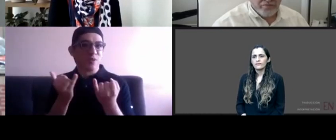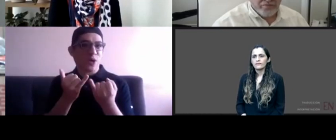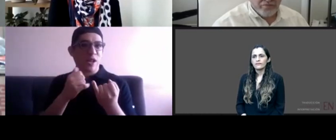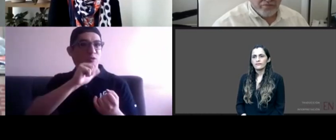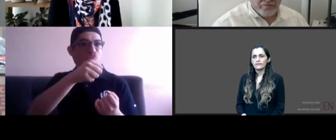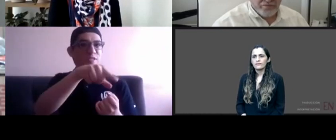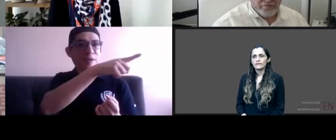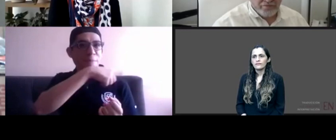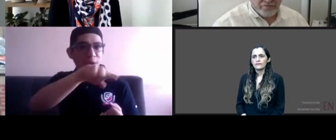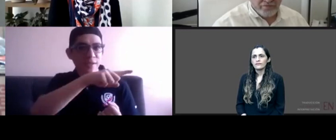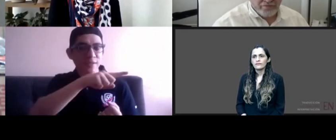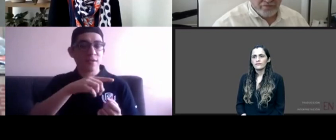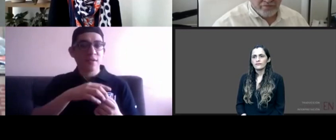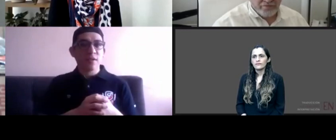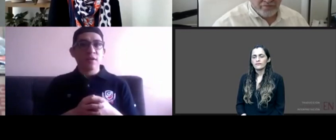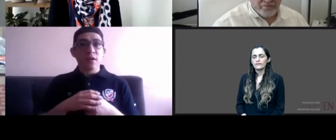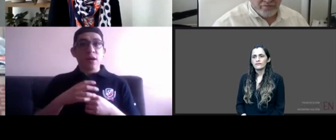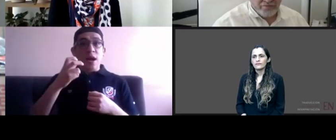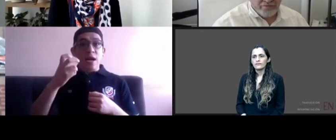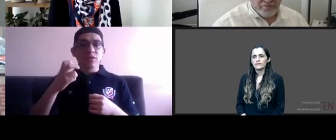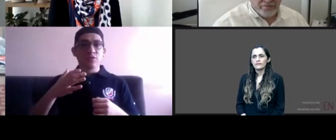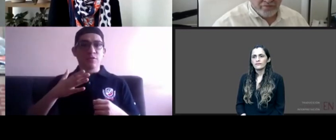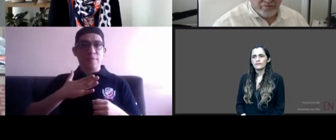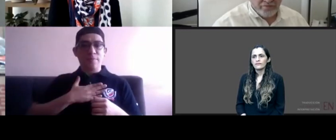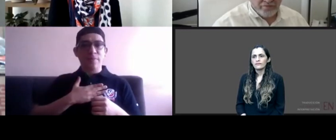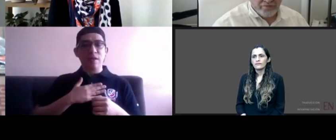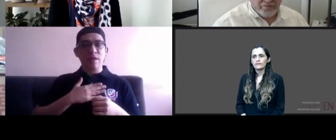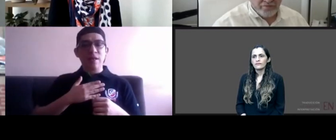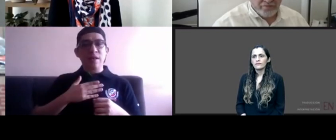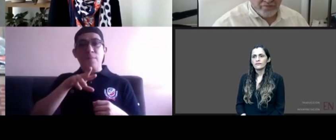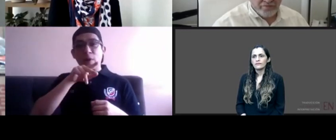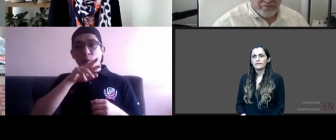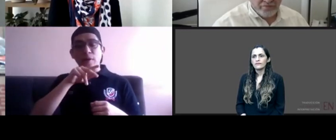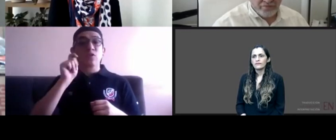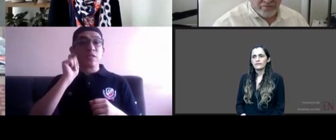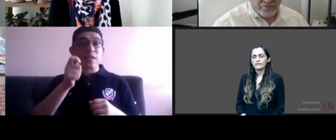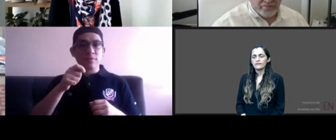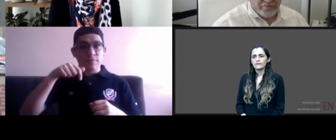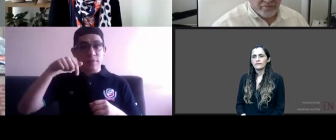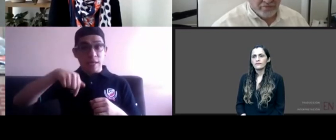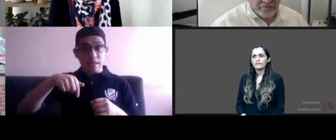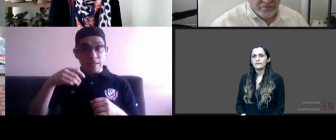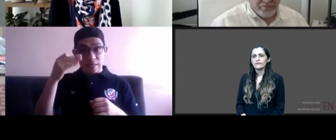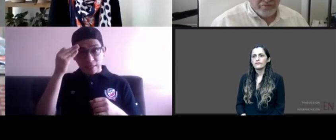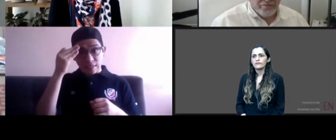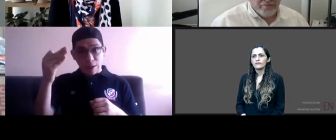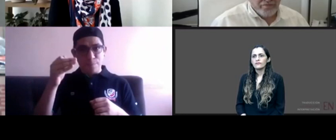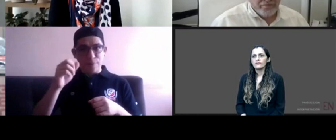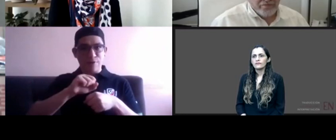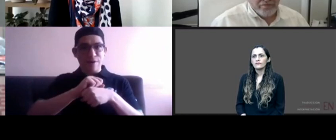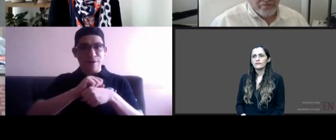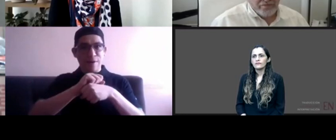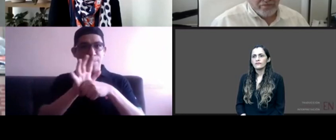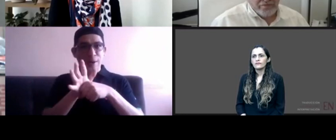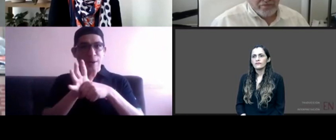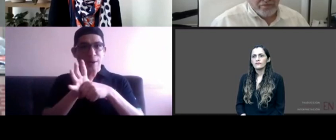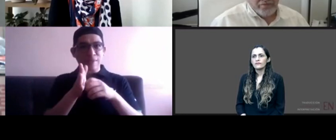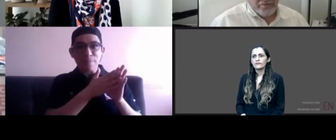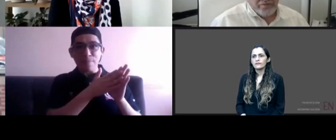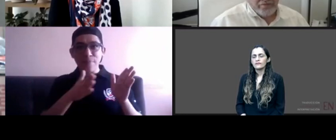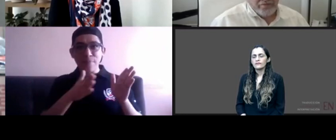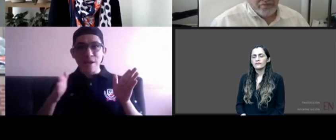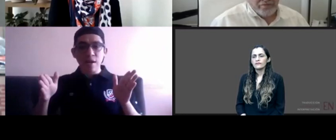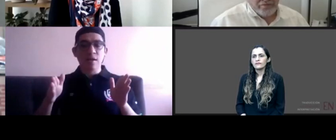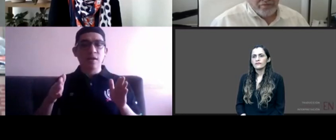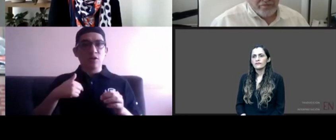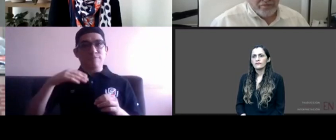cual se debe de abordar el tema de las personas sordas, al igual que las personas de las comunidades indígenas. Una